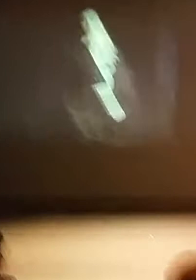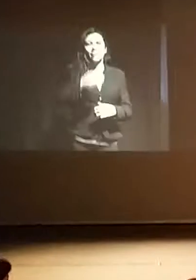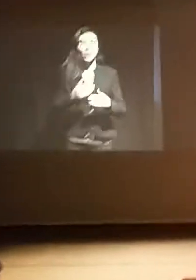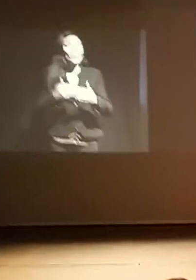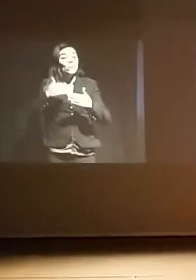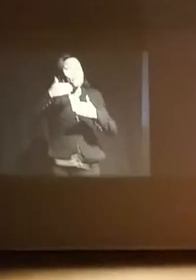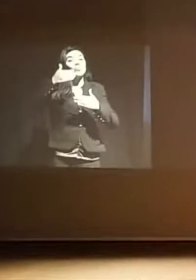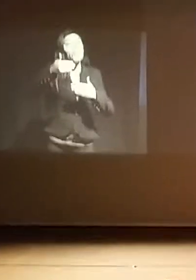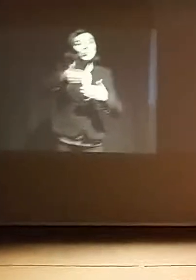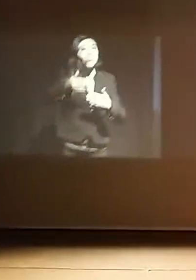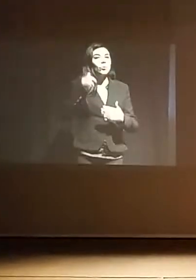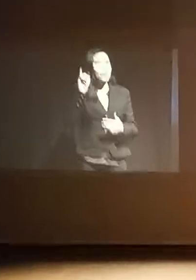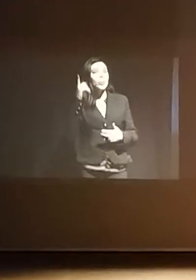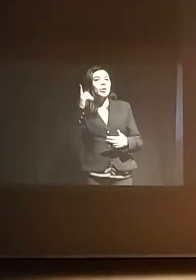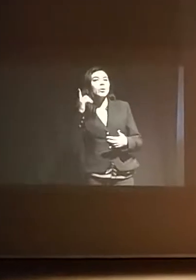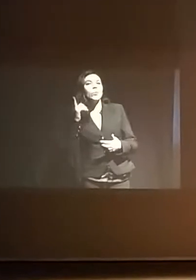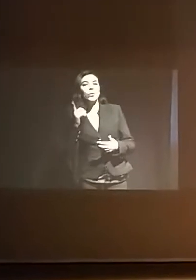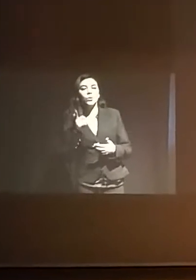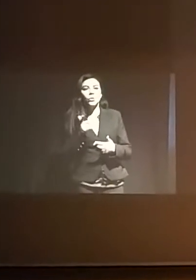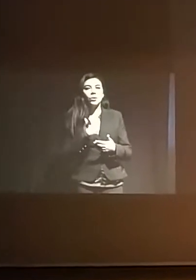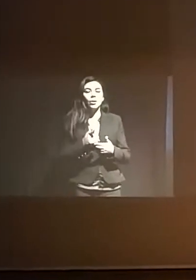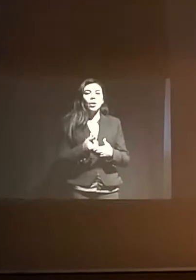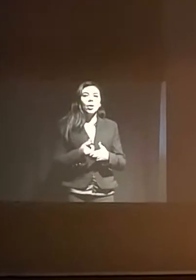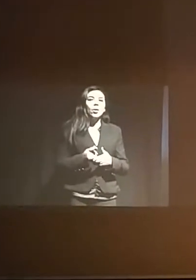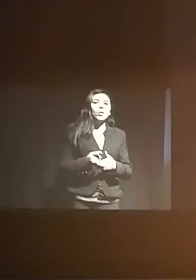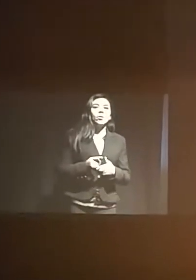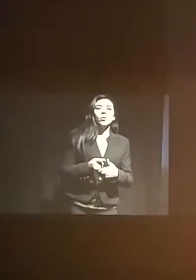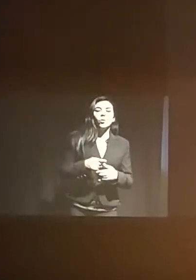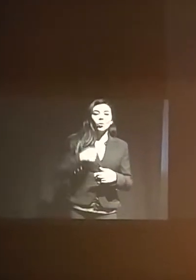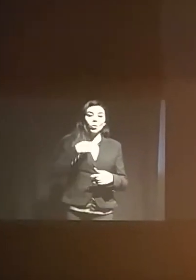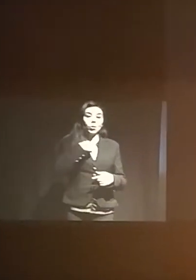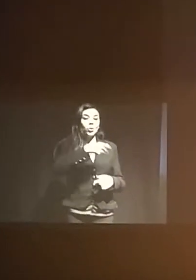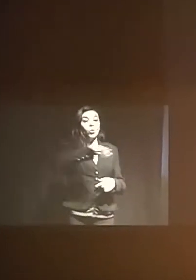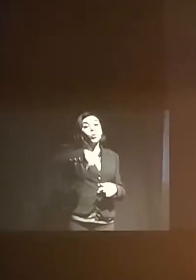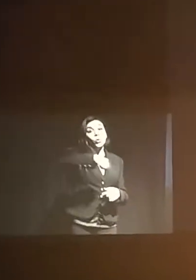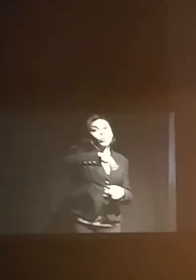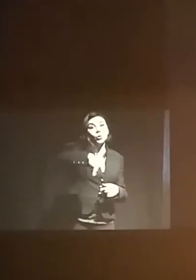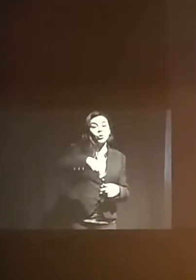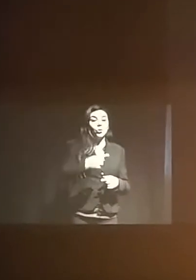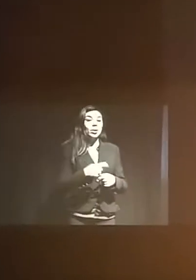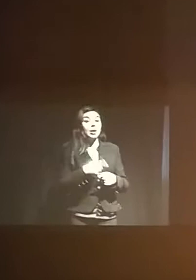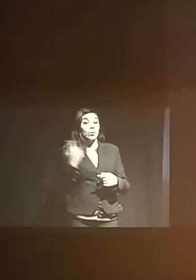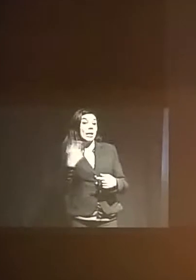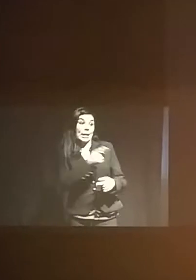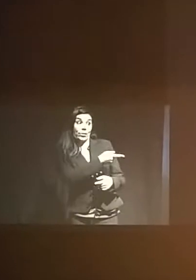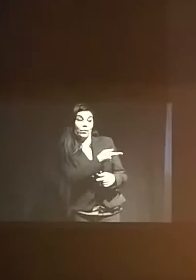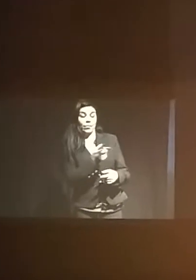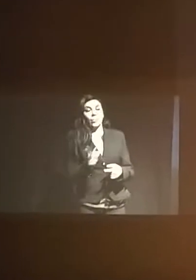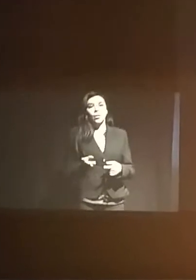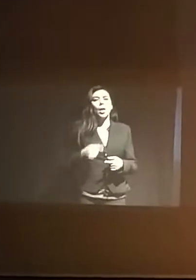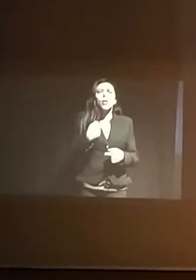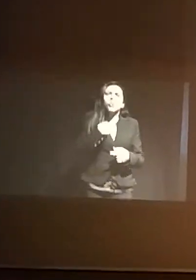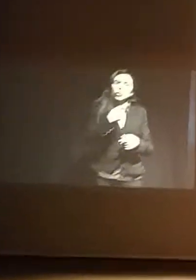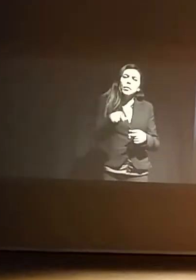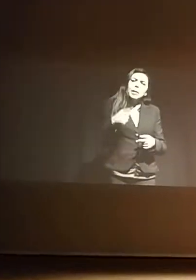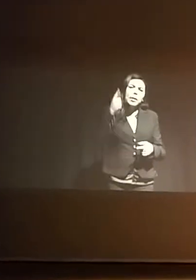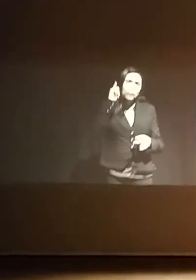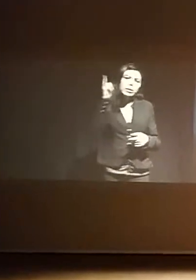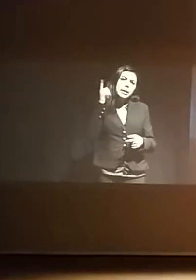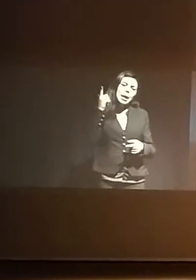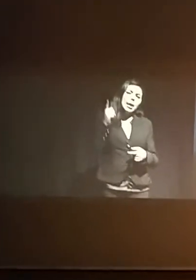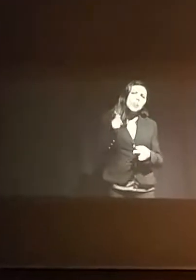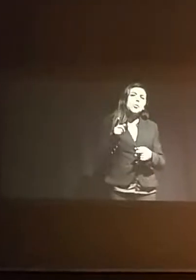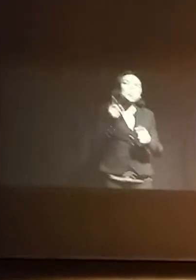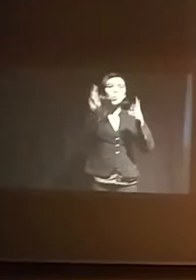traspasarlo cuando escucho que se habla, lo que les decía al principio, un ellos y un nosotros. Porque loco, ustedes me van a escuchar ahora de un